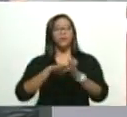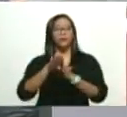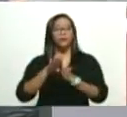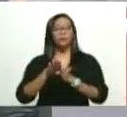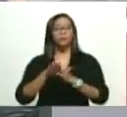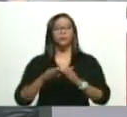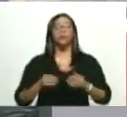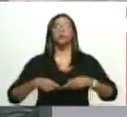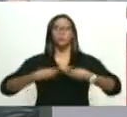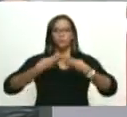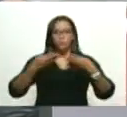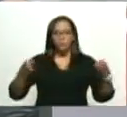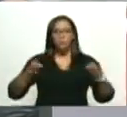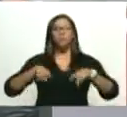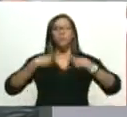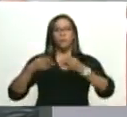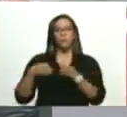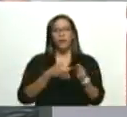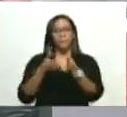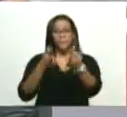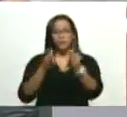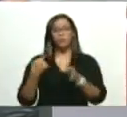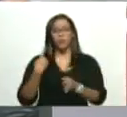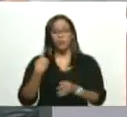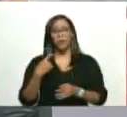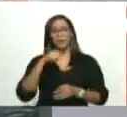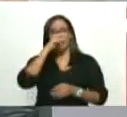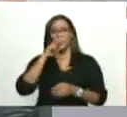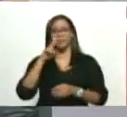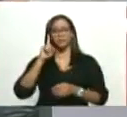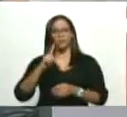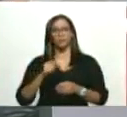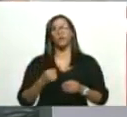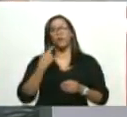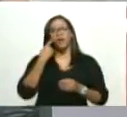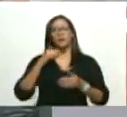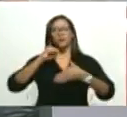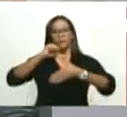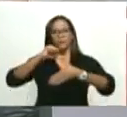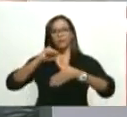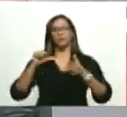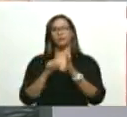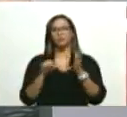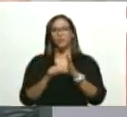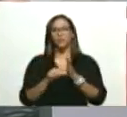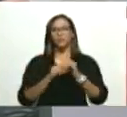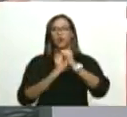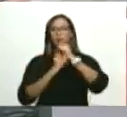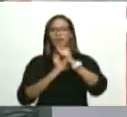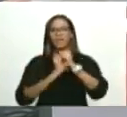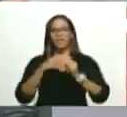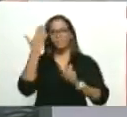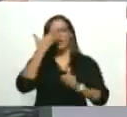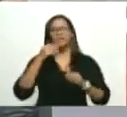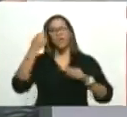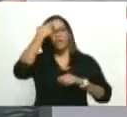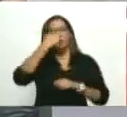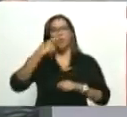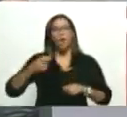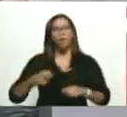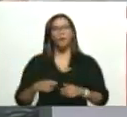se abrieron nuevos caminos, ¿no? Por primera vez en el siglo XXI uno veía una América Latina donde los líderes se parecían a sus pueblos, ¿no?